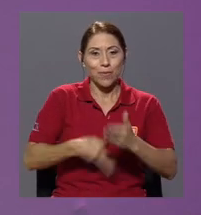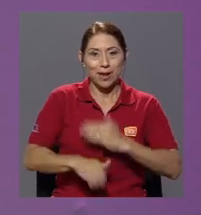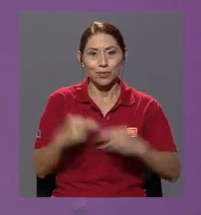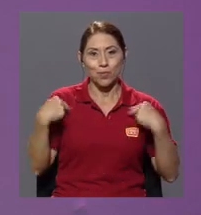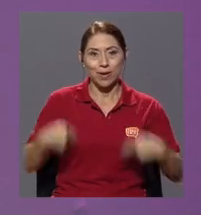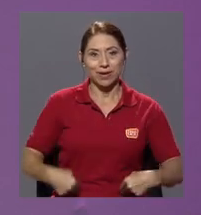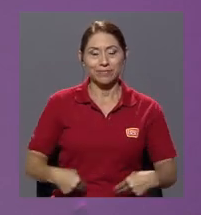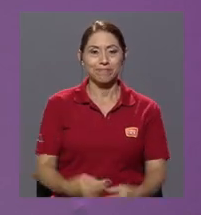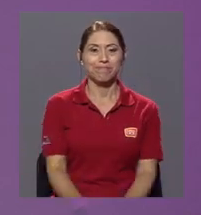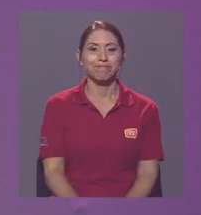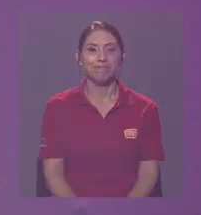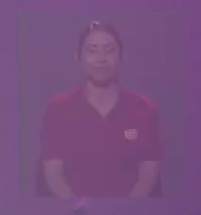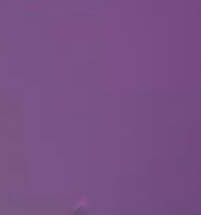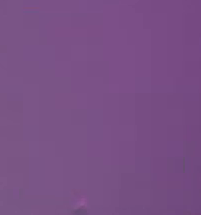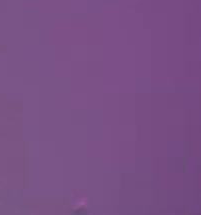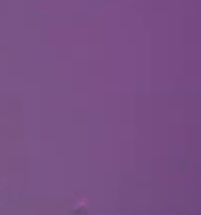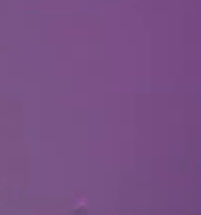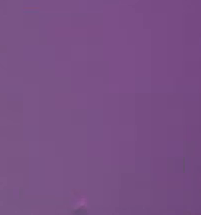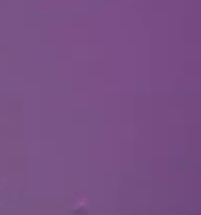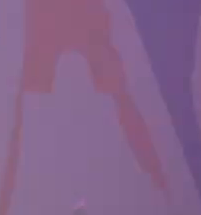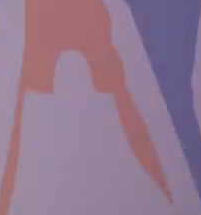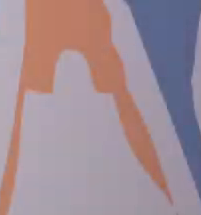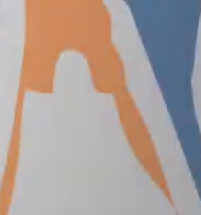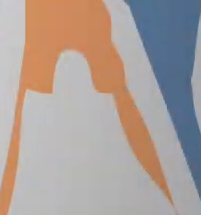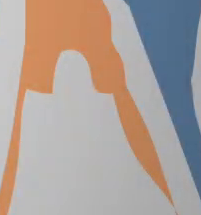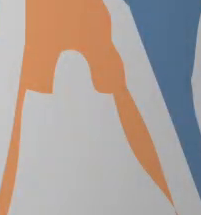enfermera obstetra sobre parto humanizado